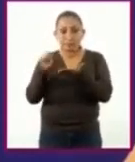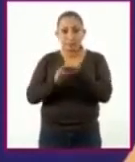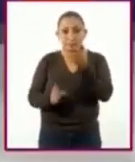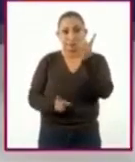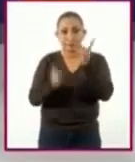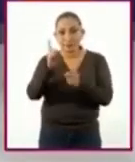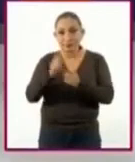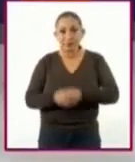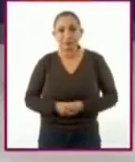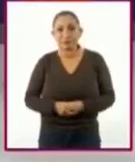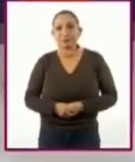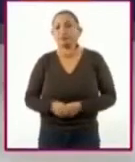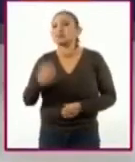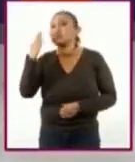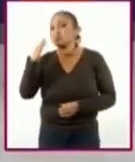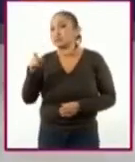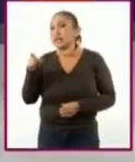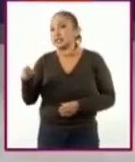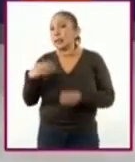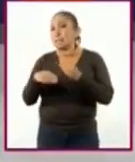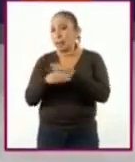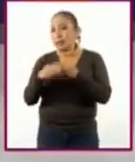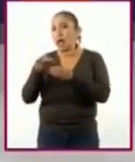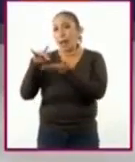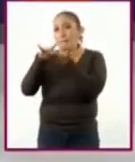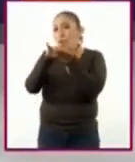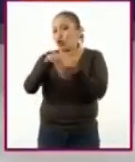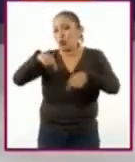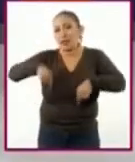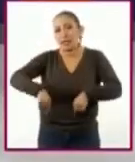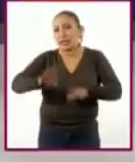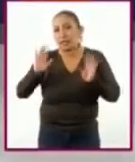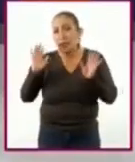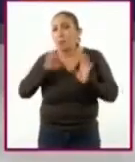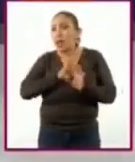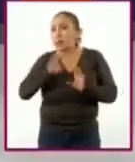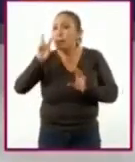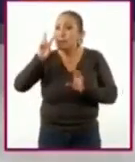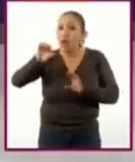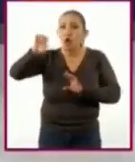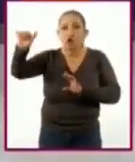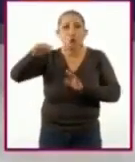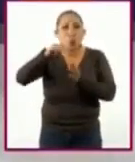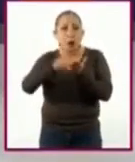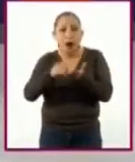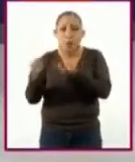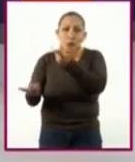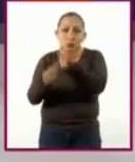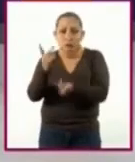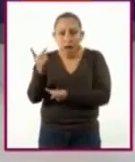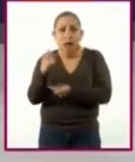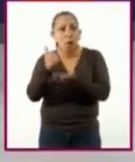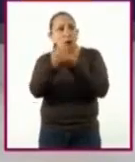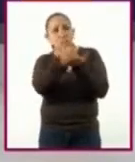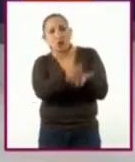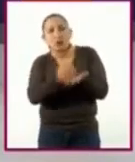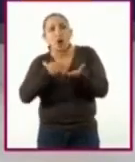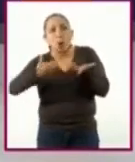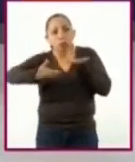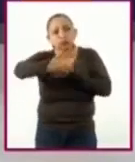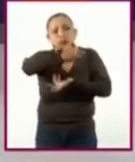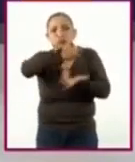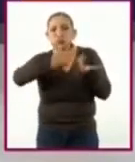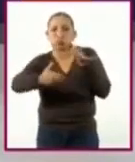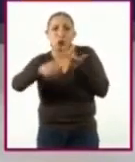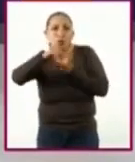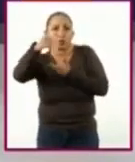dudas. Sabemos que este es un material de apoyo y que pueden consultar otras fuentes. También pueden pedir ayuda y retroalimentación